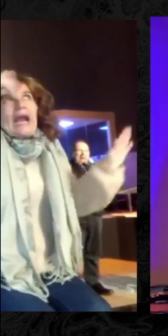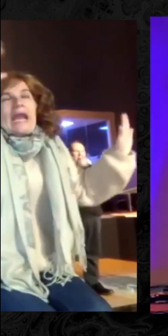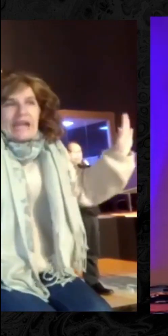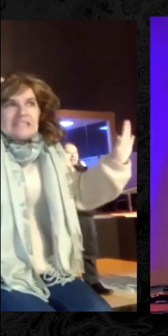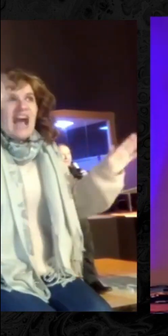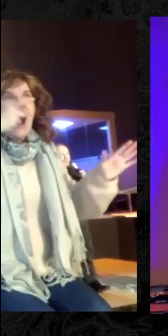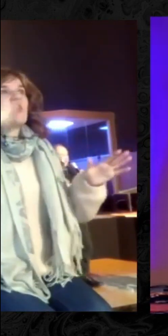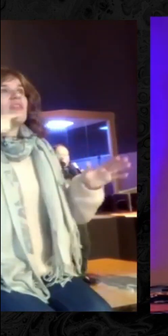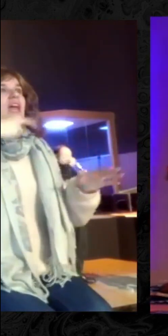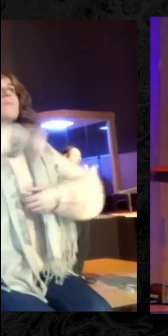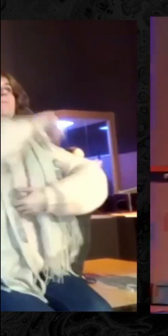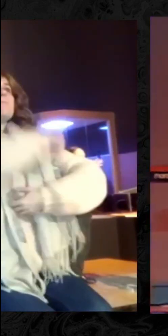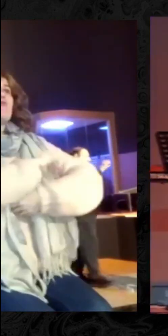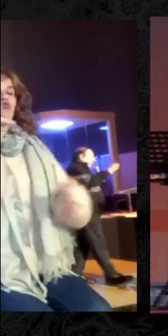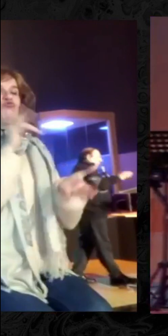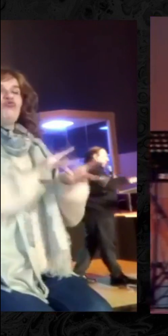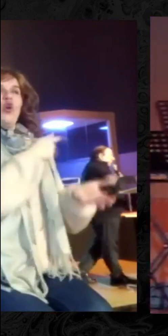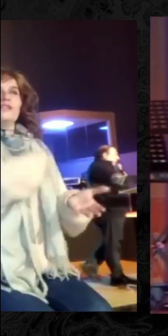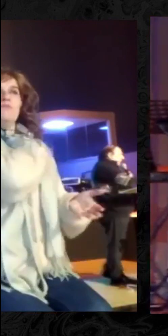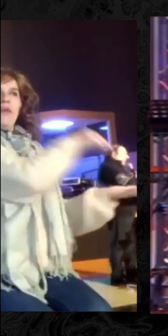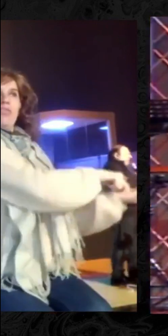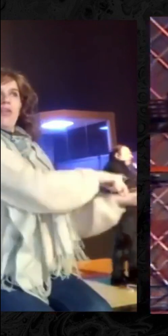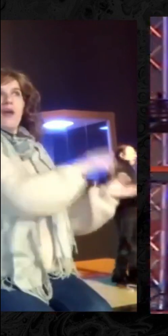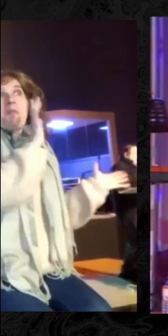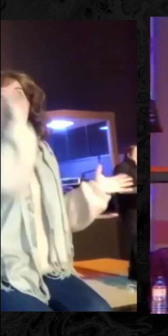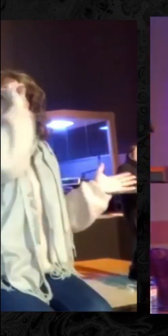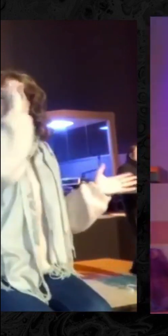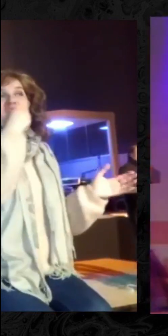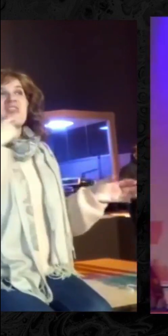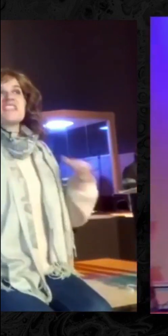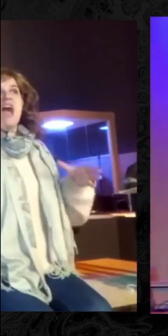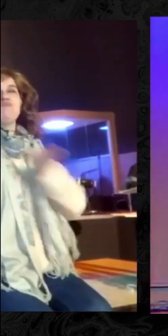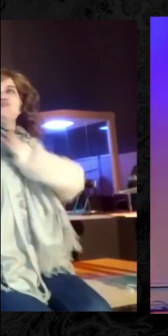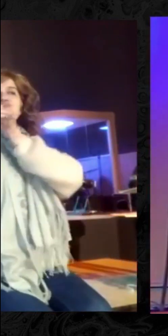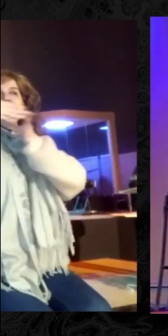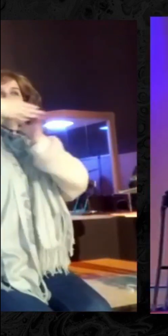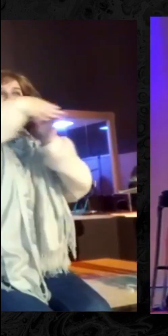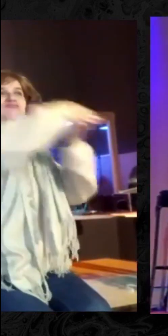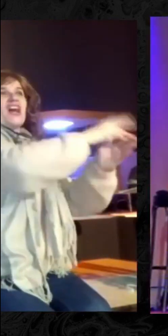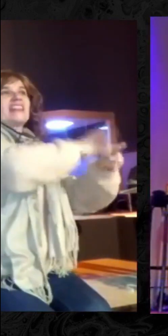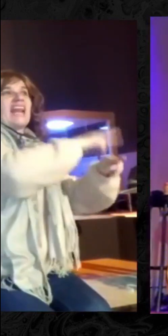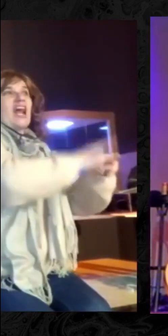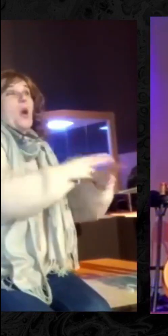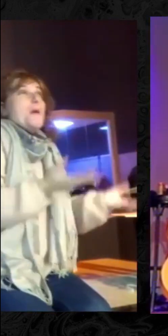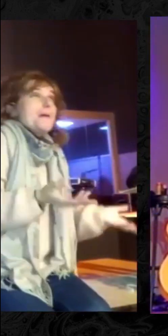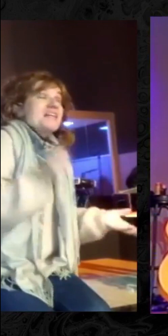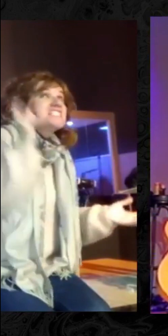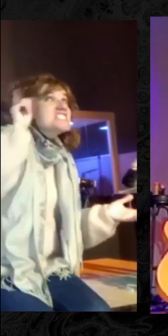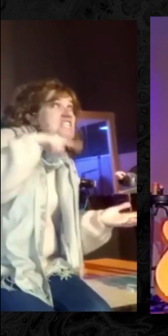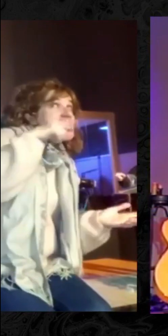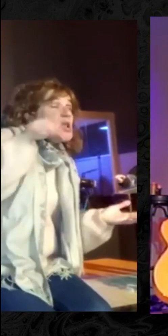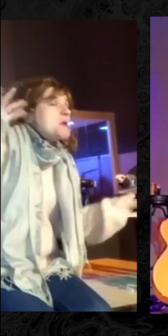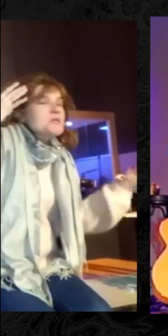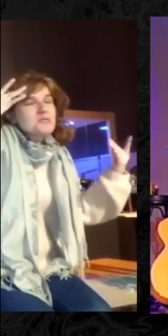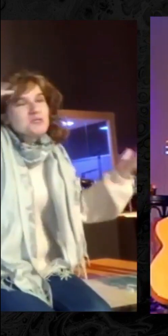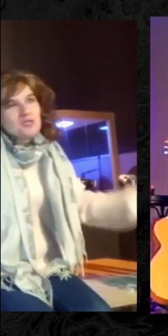En romanos en el lo dice no recuerdo el capítulo Pero nomás lo dice así que por mucho que intentaron hacer no lo consiguieron tampoco